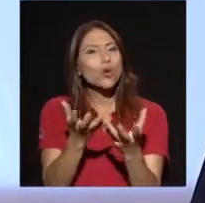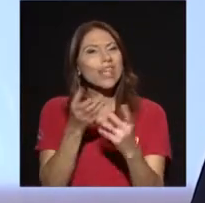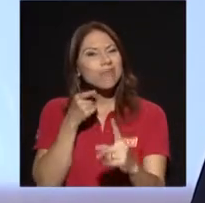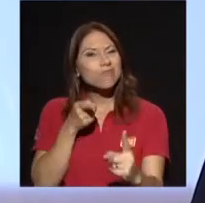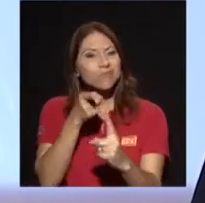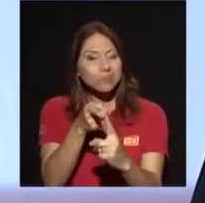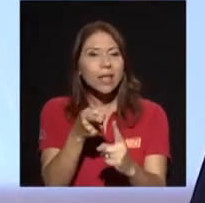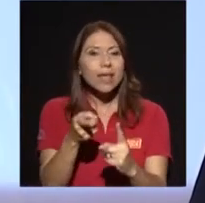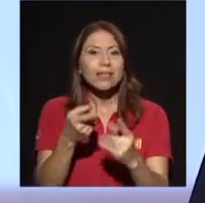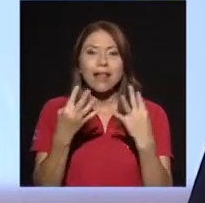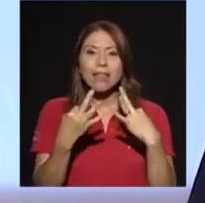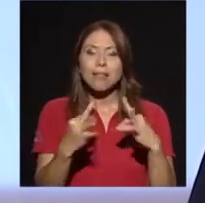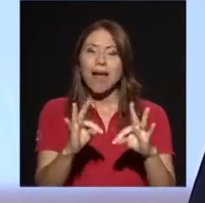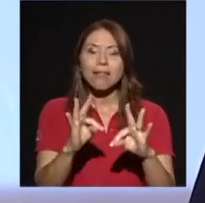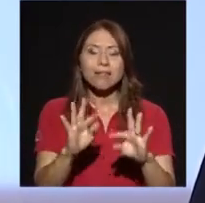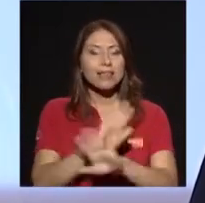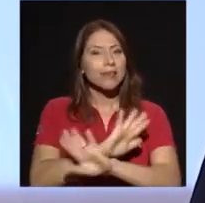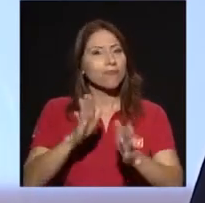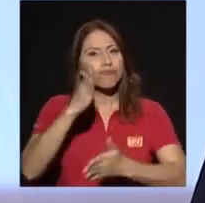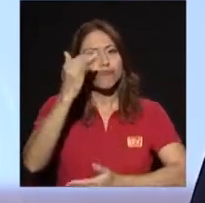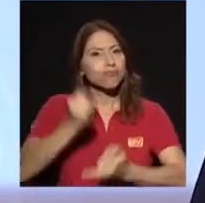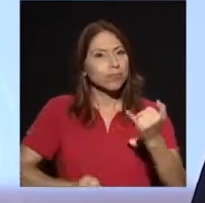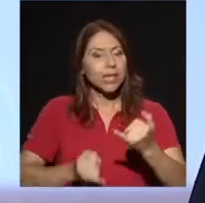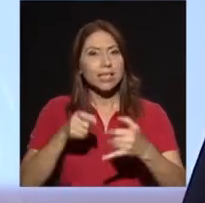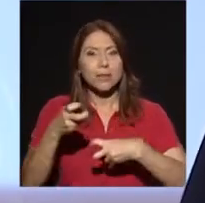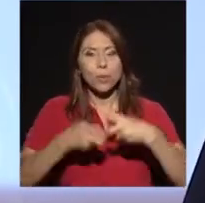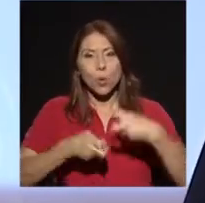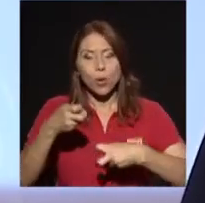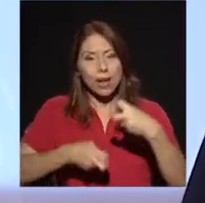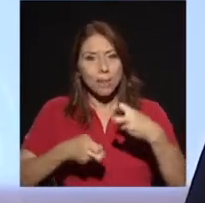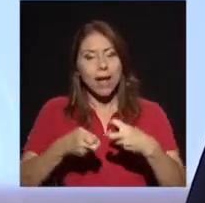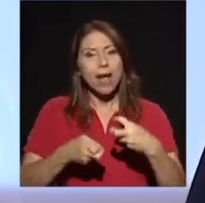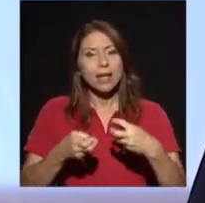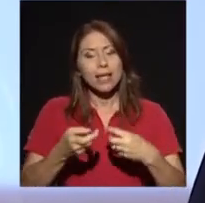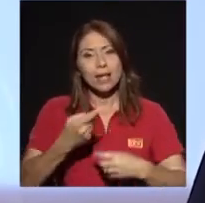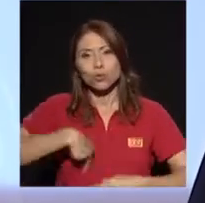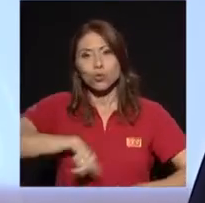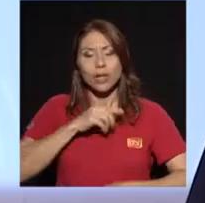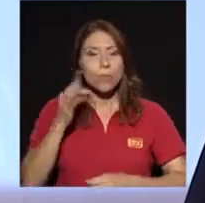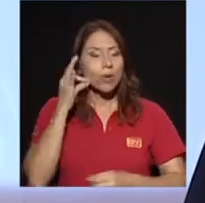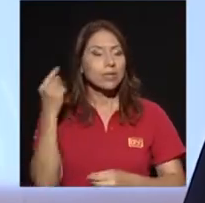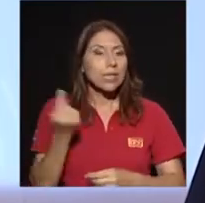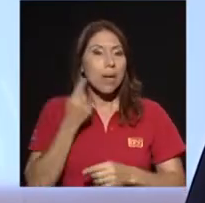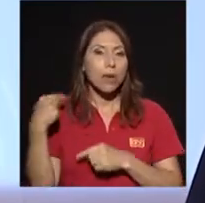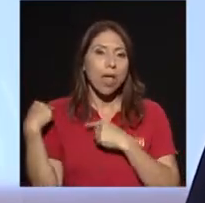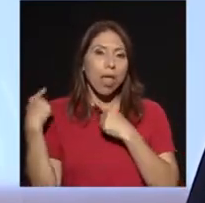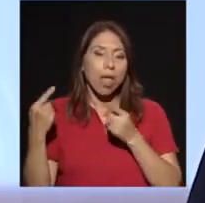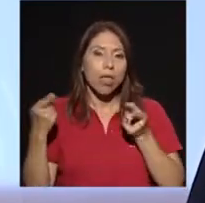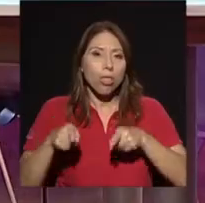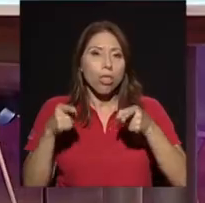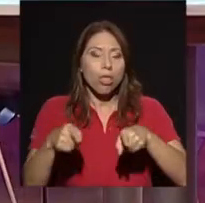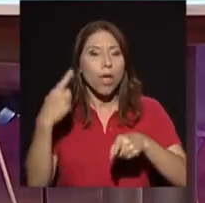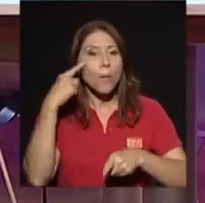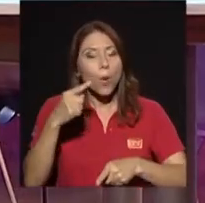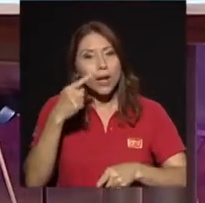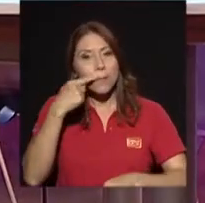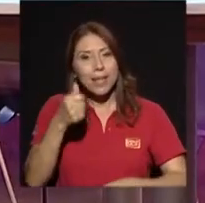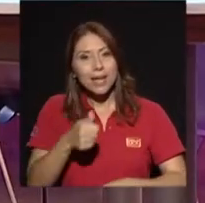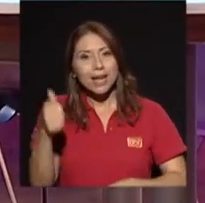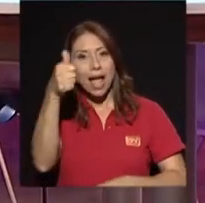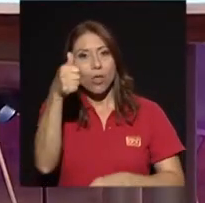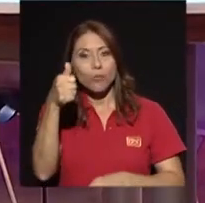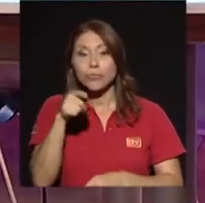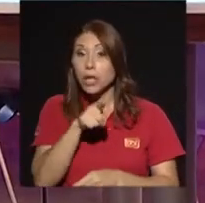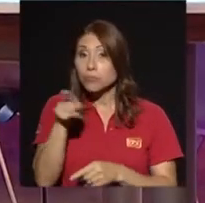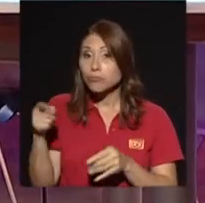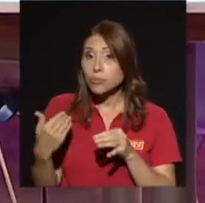romper con todo este problema estructural al que las mujeres hemos estado sometidas por el patriarcado. ¿Posee vínculos con